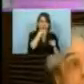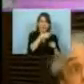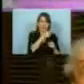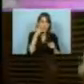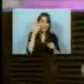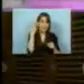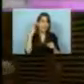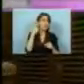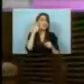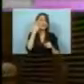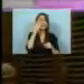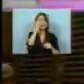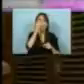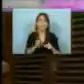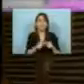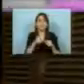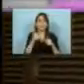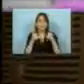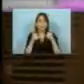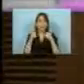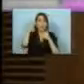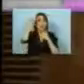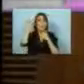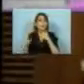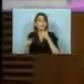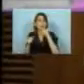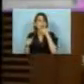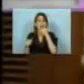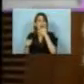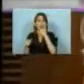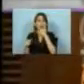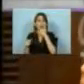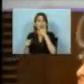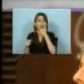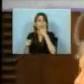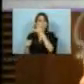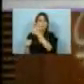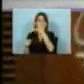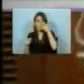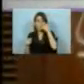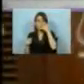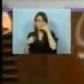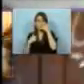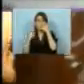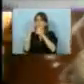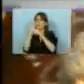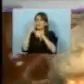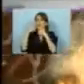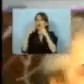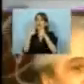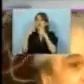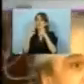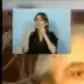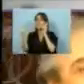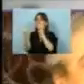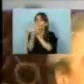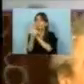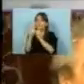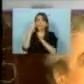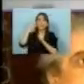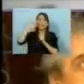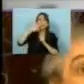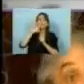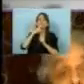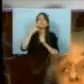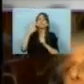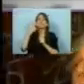o telefónicamente en persona con Gustavo Yankelevich, no con Tomás, que es el gerente. A mí lo que primero que me dicen es que habló con Gustavo como cara a cara. Después llega una información que Gustavo